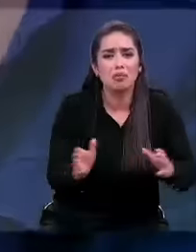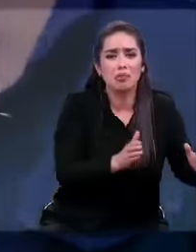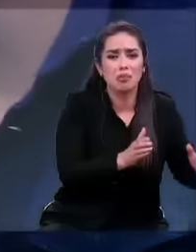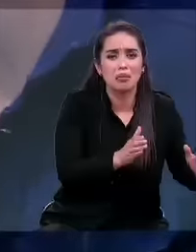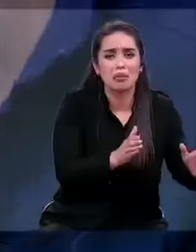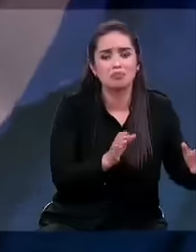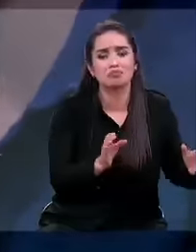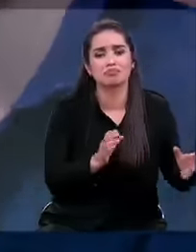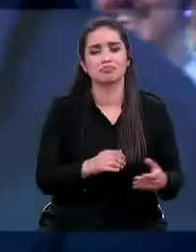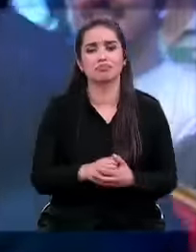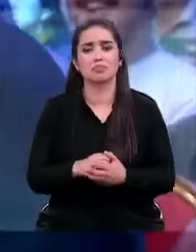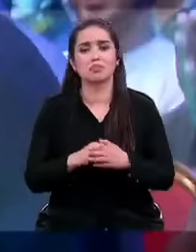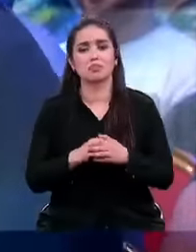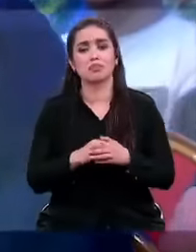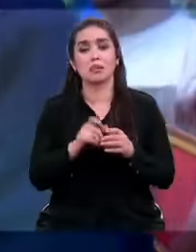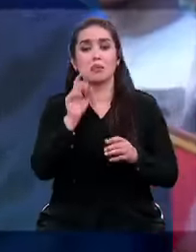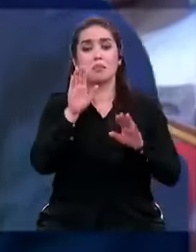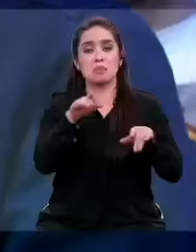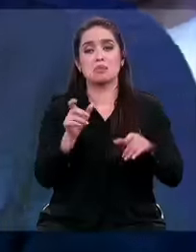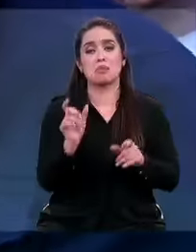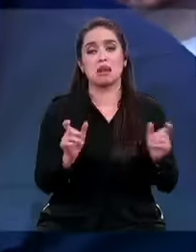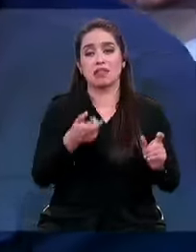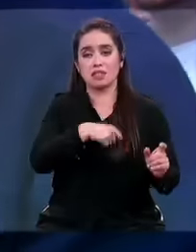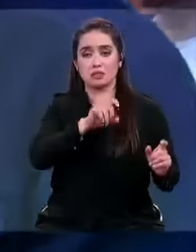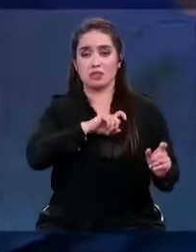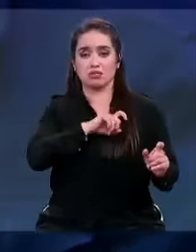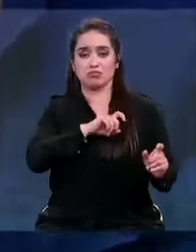¿Aló? Jefe, ¿aló?